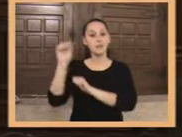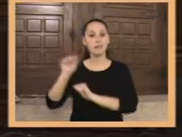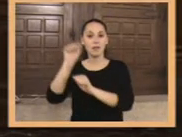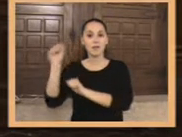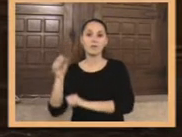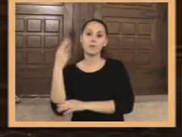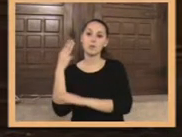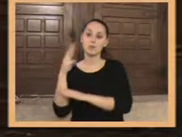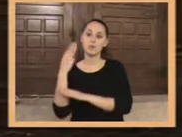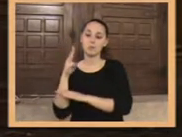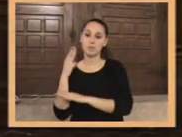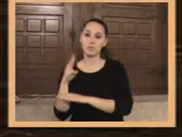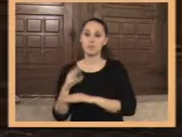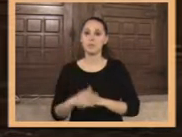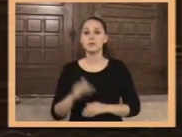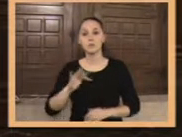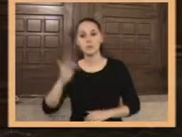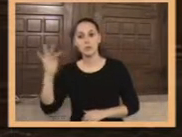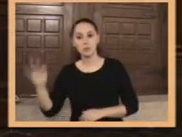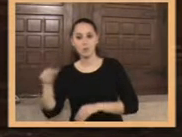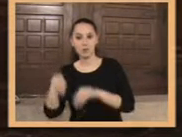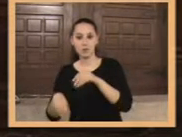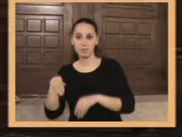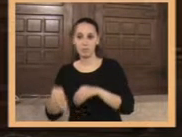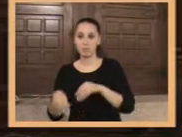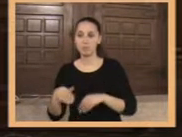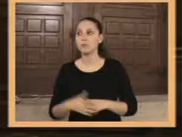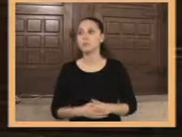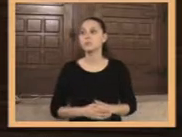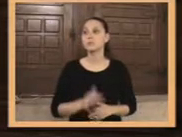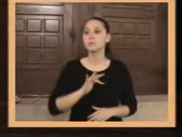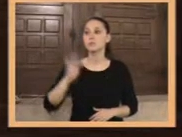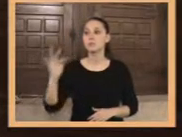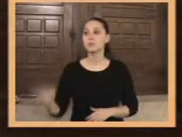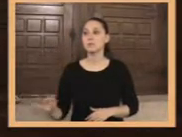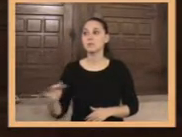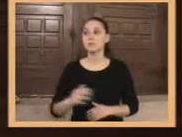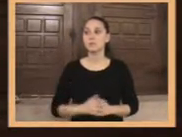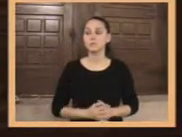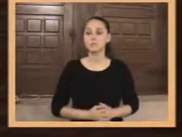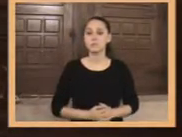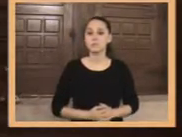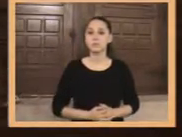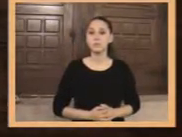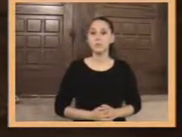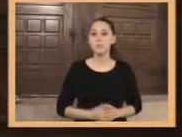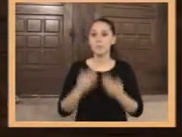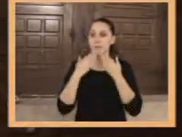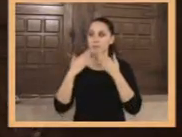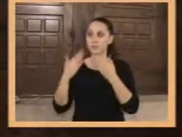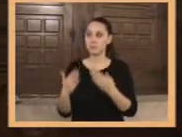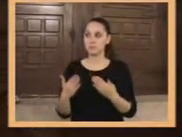y posteriormente, una vez votada la urgencia, pasamos al fondo de la cuestión. Tiene la palabra el señor Rodríguez. Sí, muchas